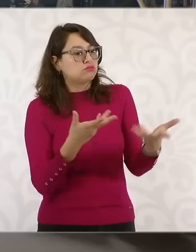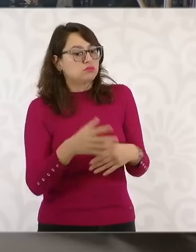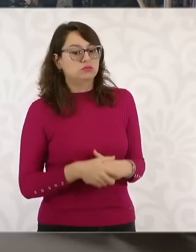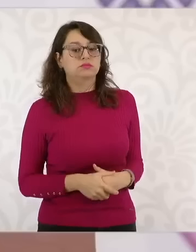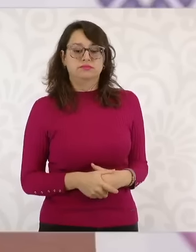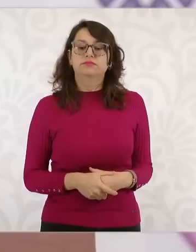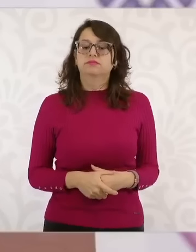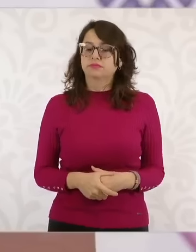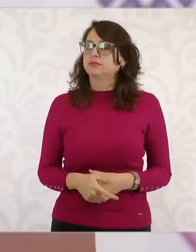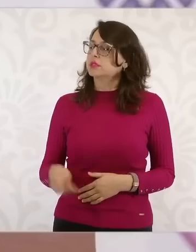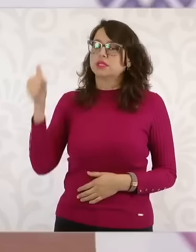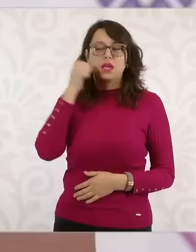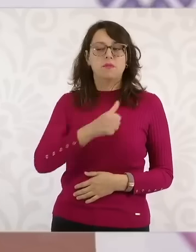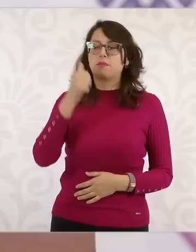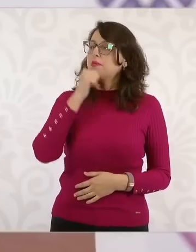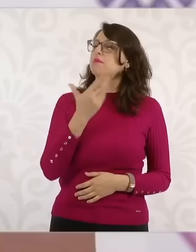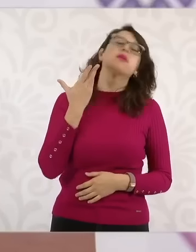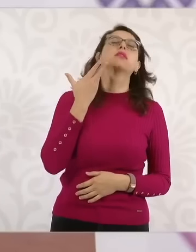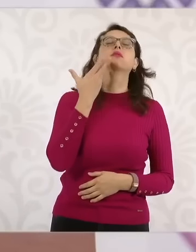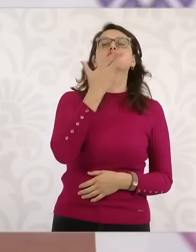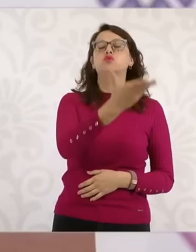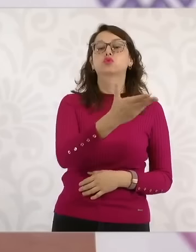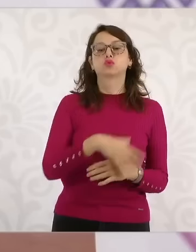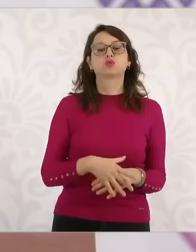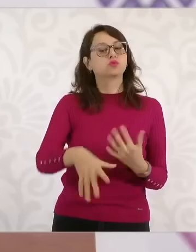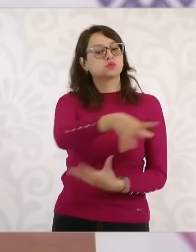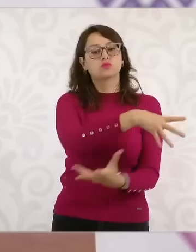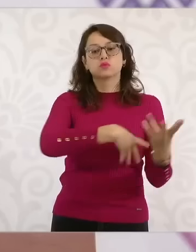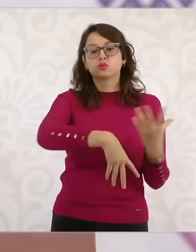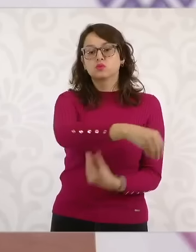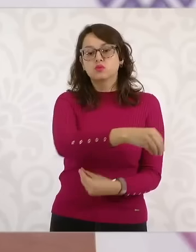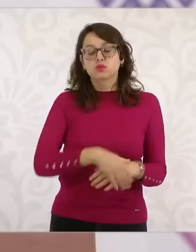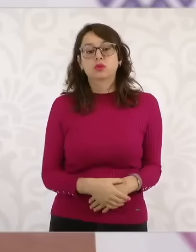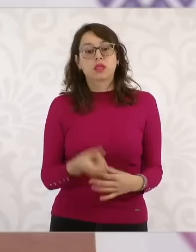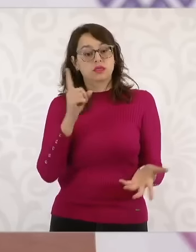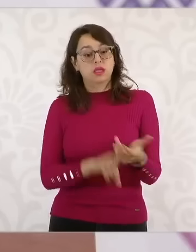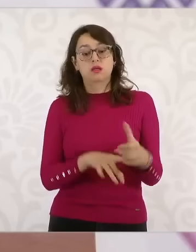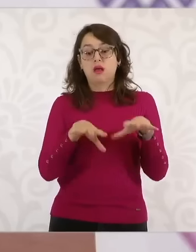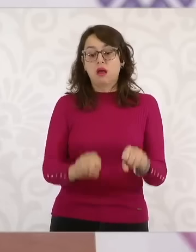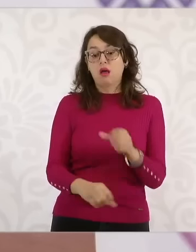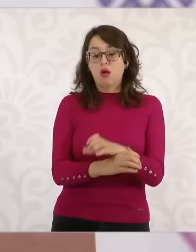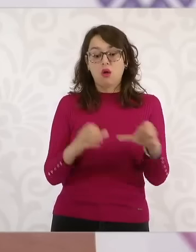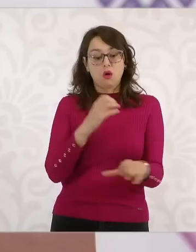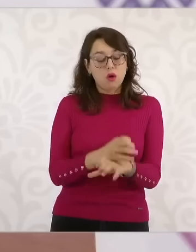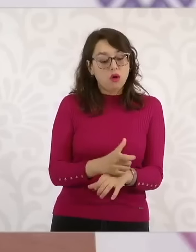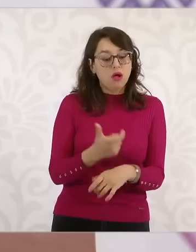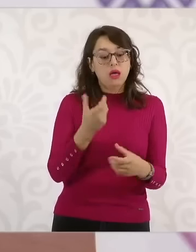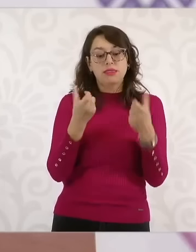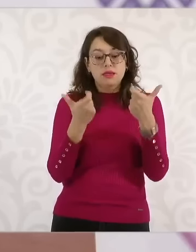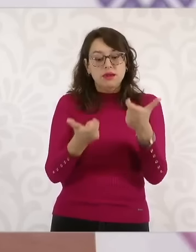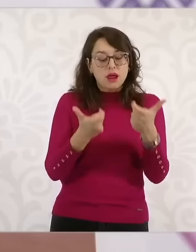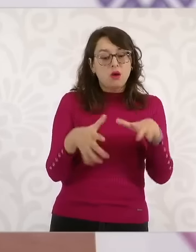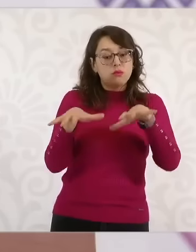se solicita siempre. Y en caso de que haya incautación de bienes, pues también lo que le corresponda a México.